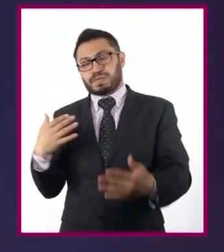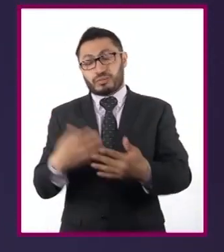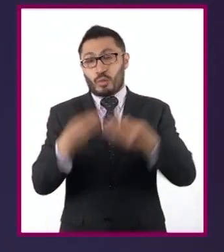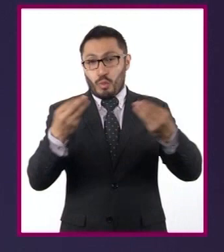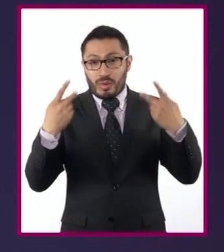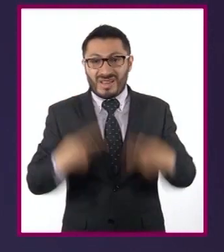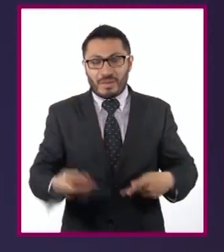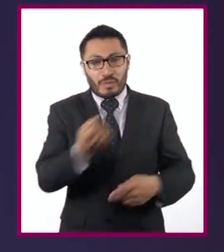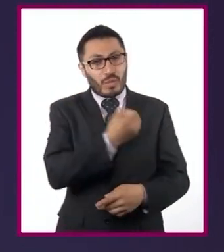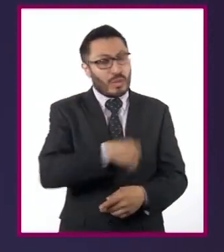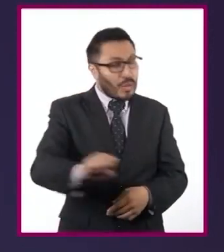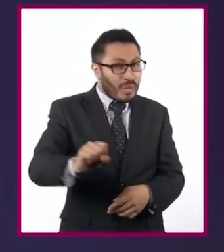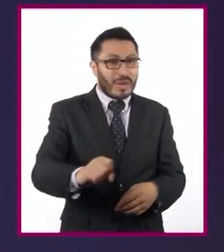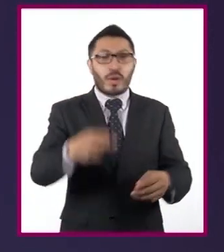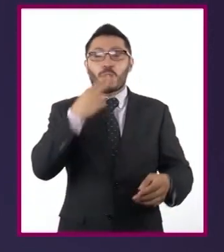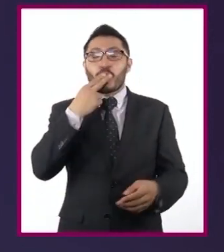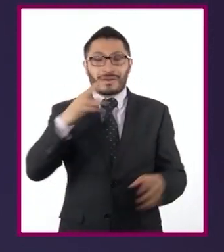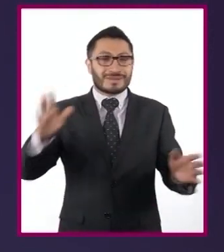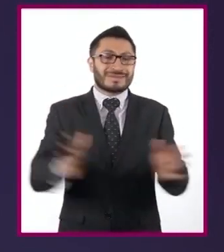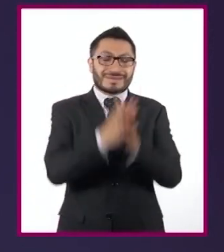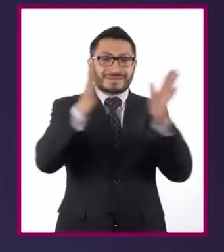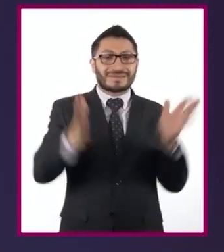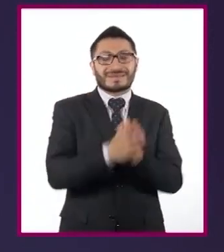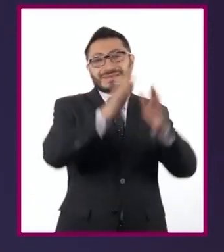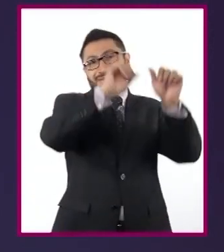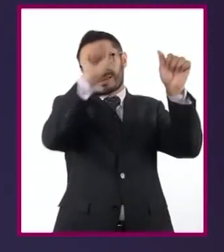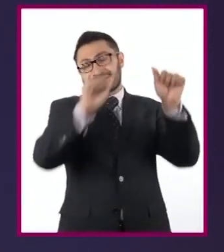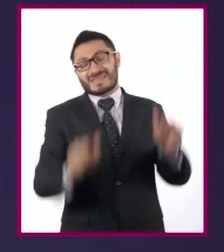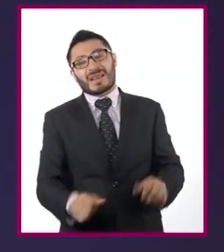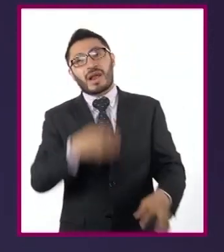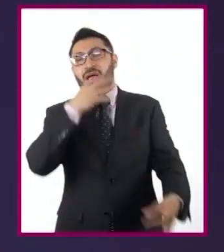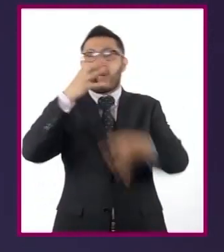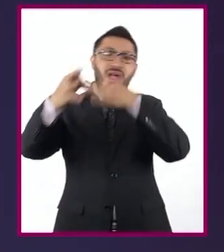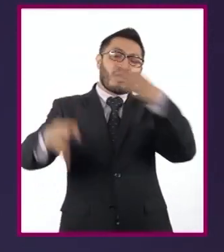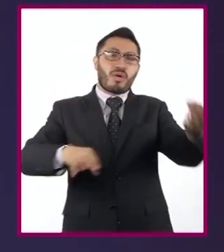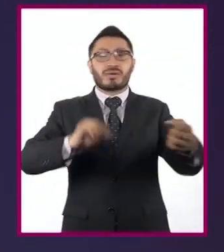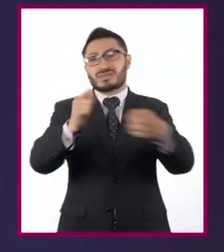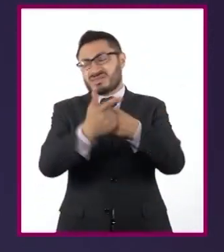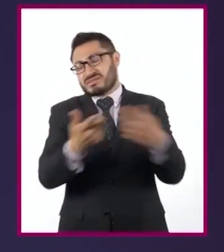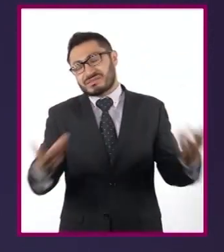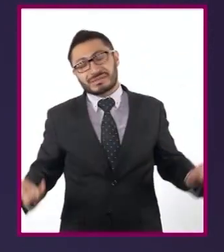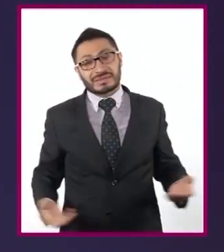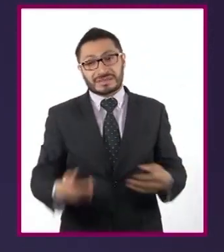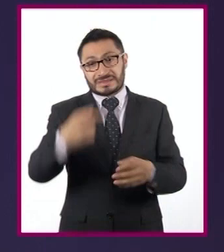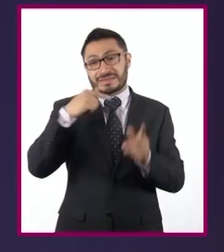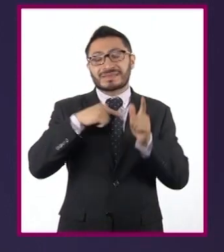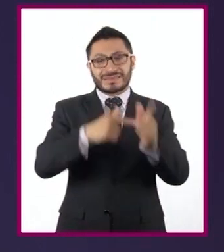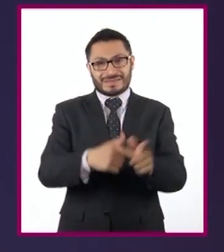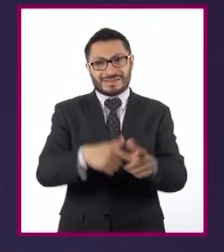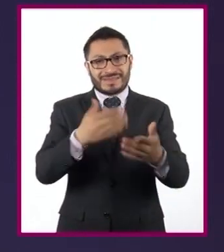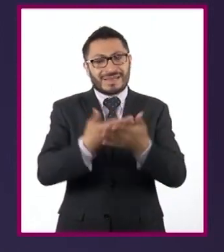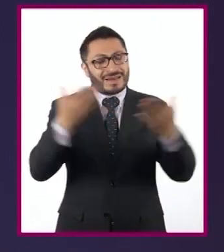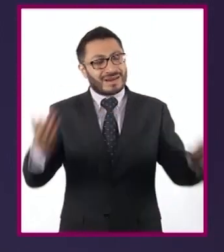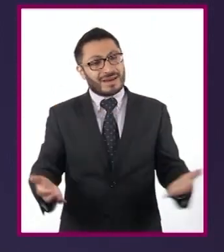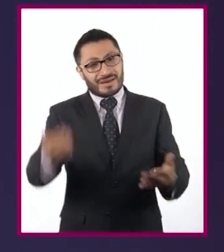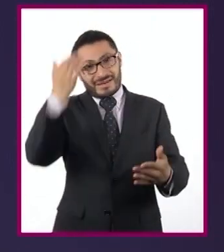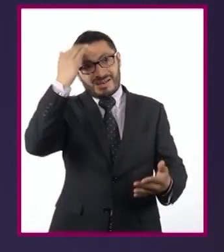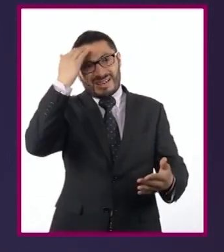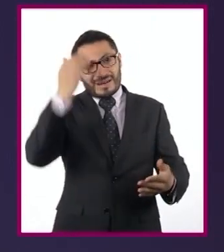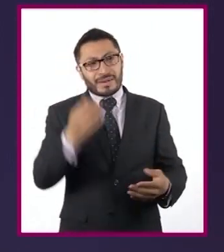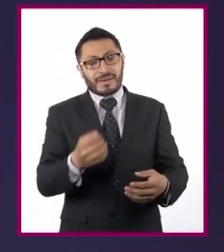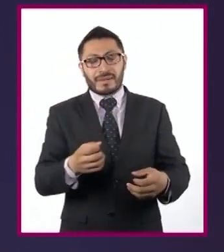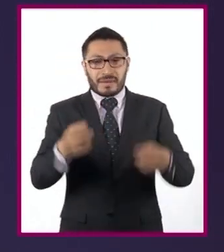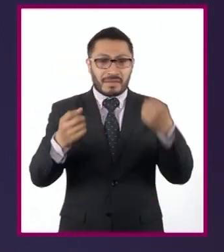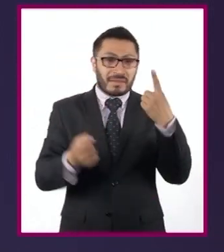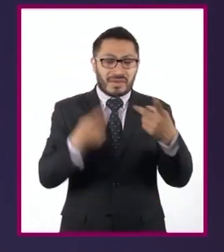han participado con sus obras en anuncios o campañas publicitarias. Para continuar, vamos a conocer algunos de